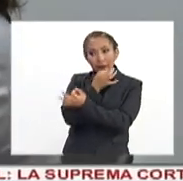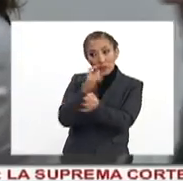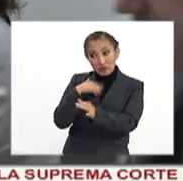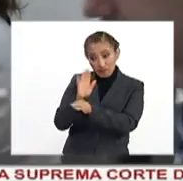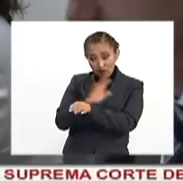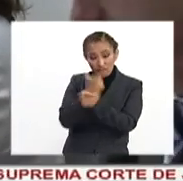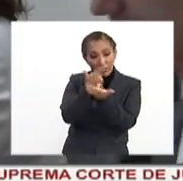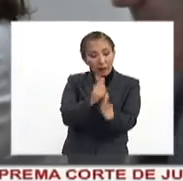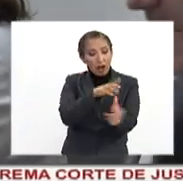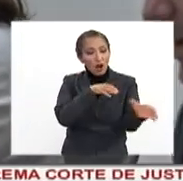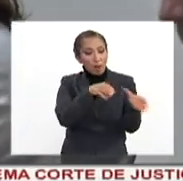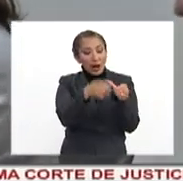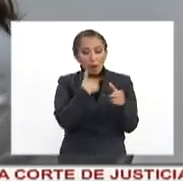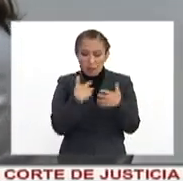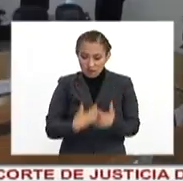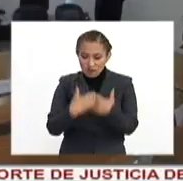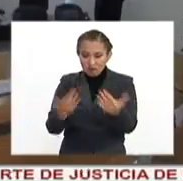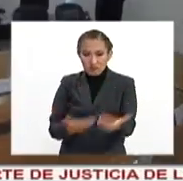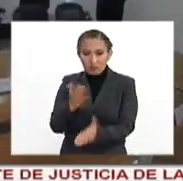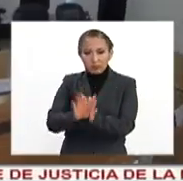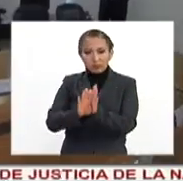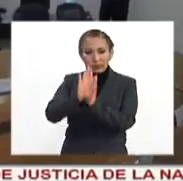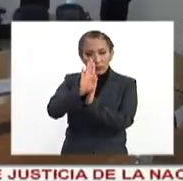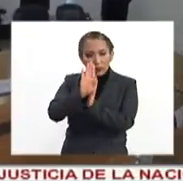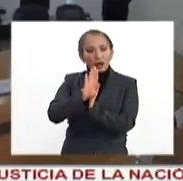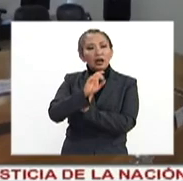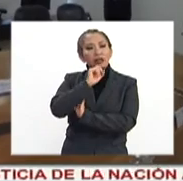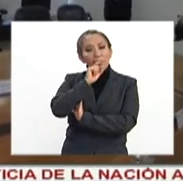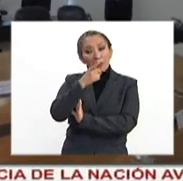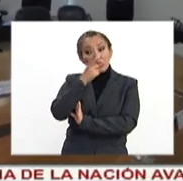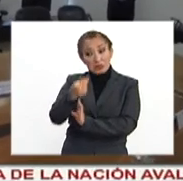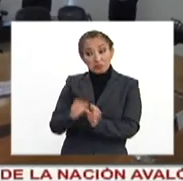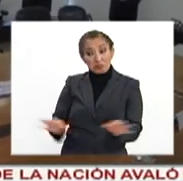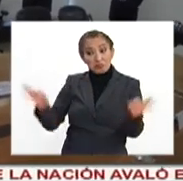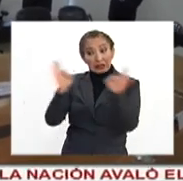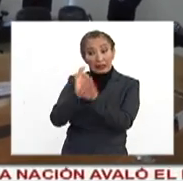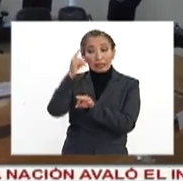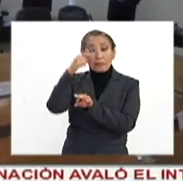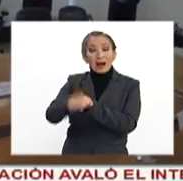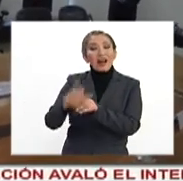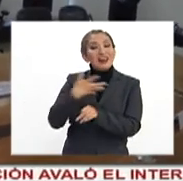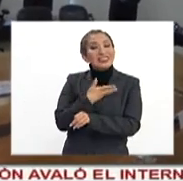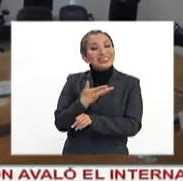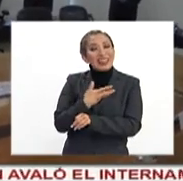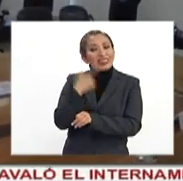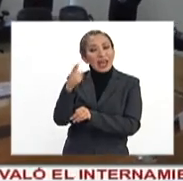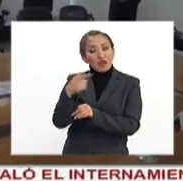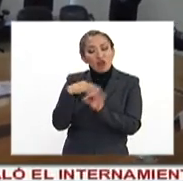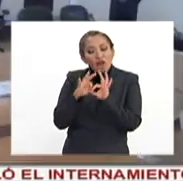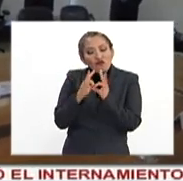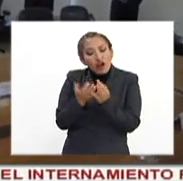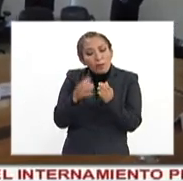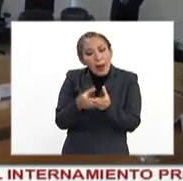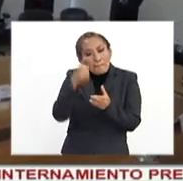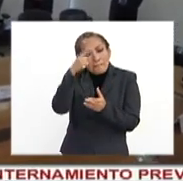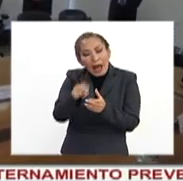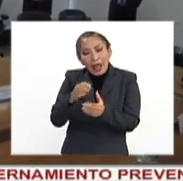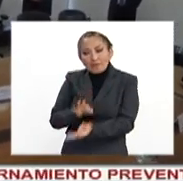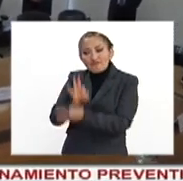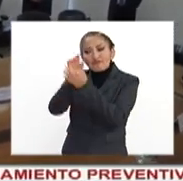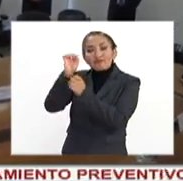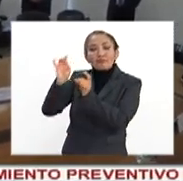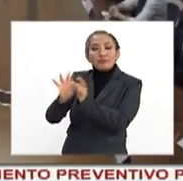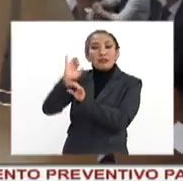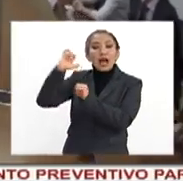en favor del libre comercio como motor del desarrollo. Asimismo, destacaron la importancia de contar con un instrumento que permita hacer